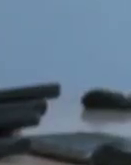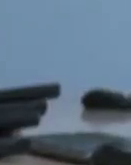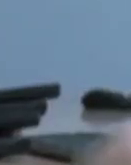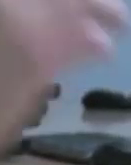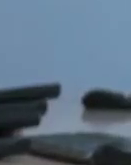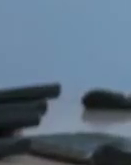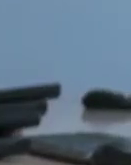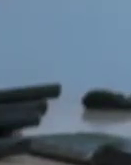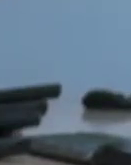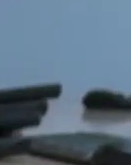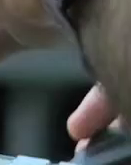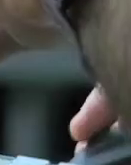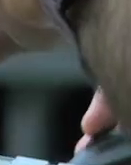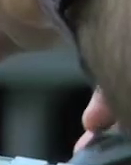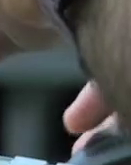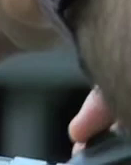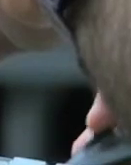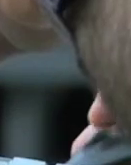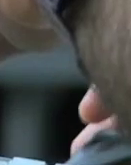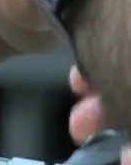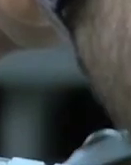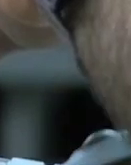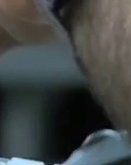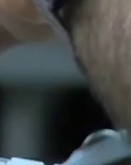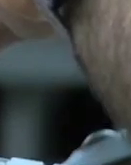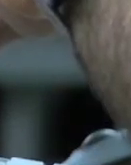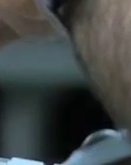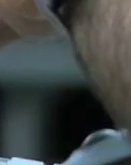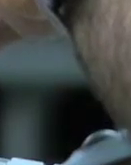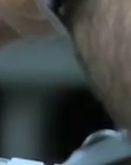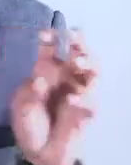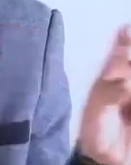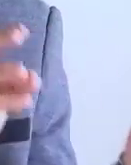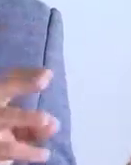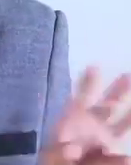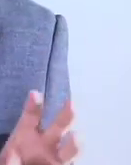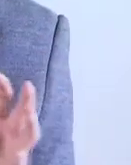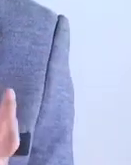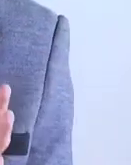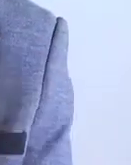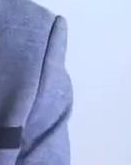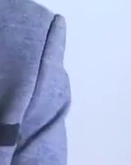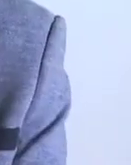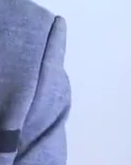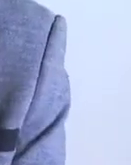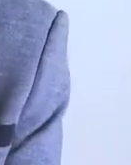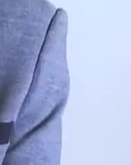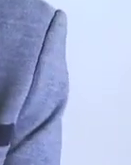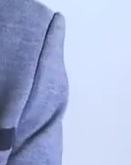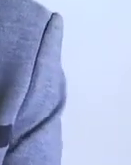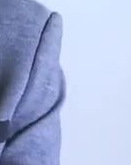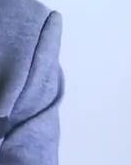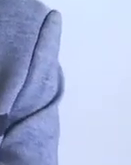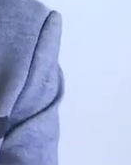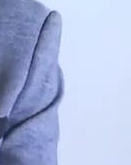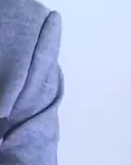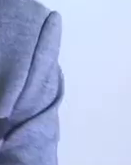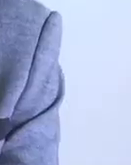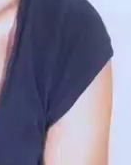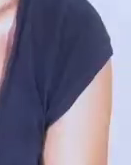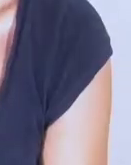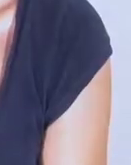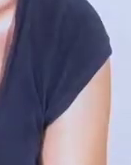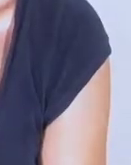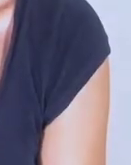estos cursos puede identificar cuál es ese pipeline de trabajo y en cuál, digamos, de esos módulos va a ser su fortaleza o cuál se va a